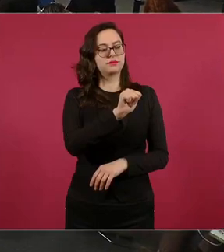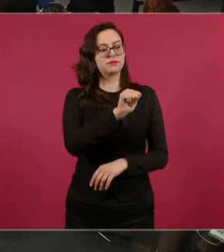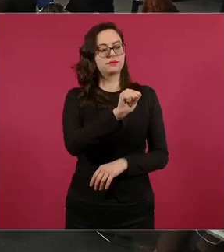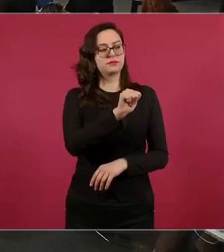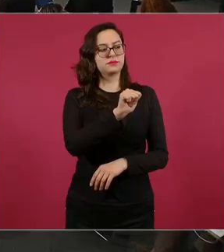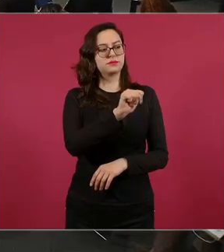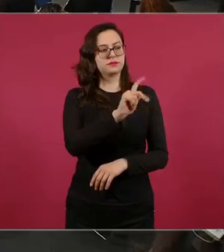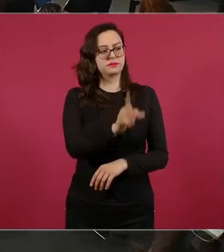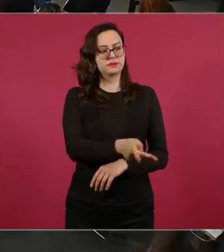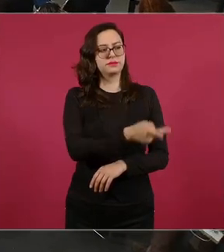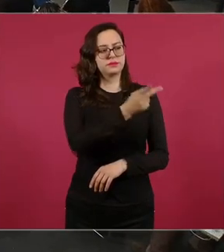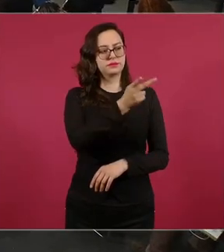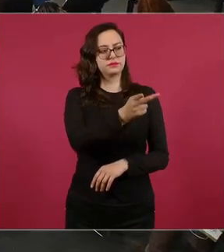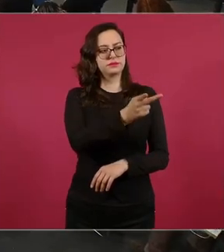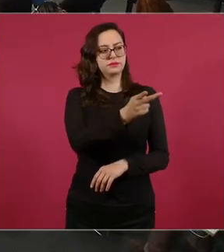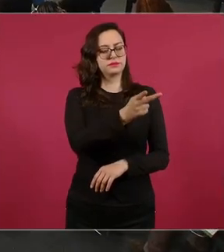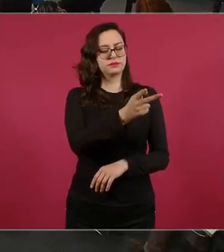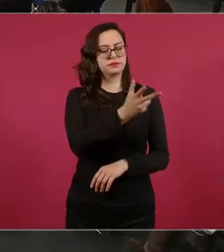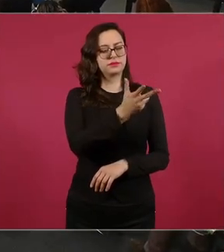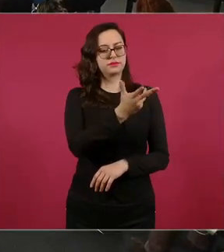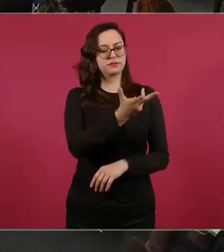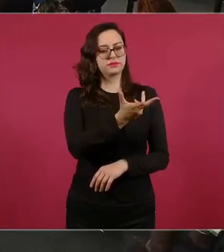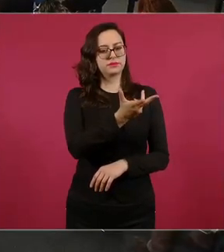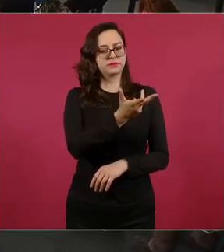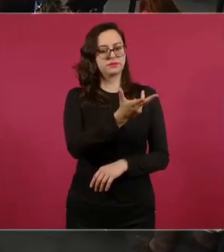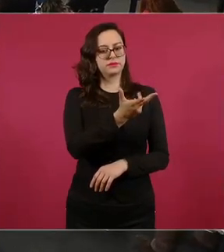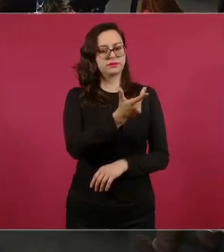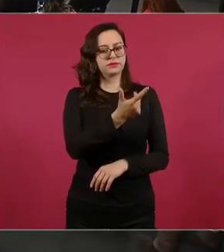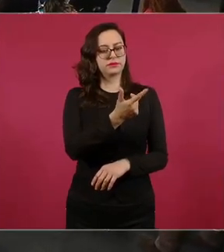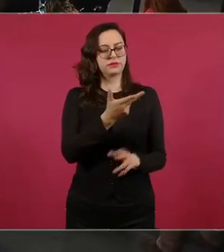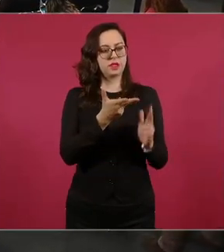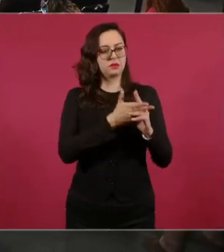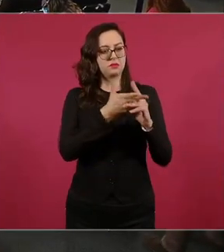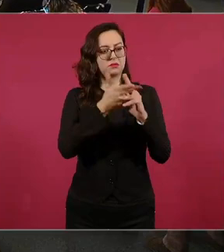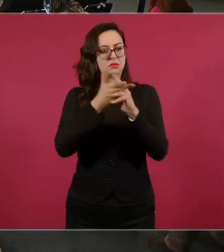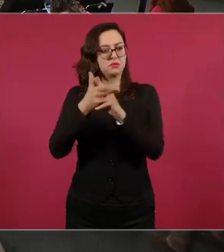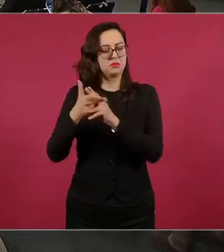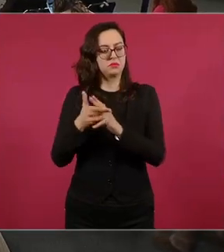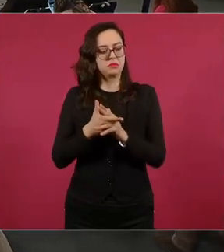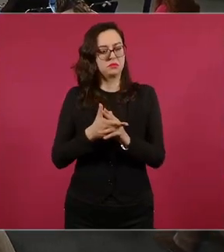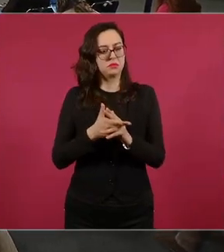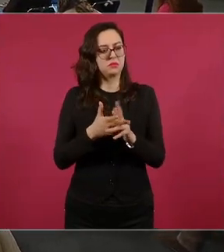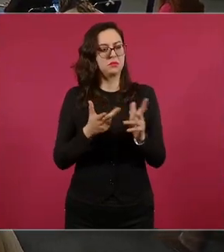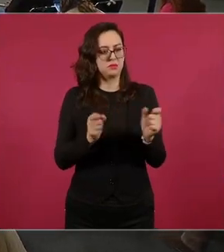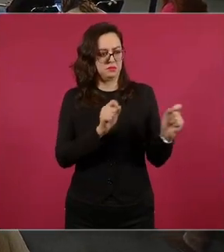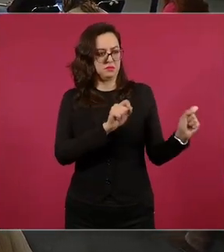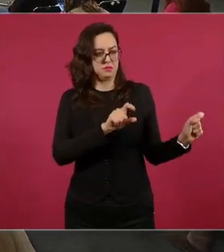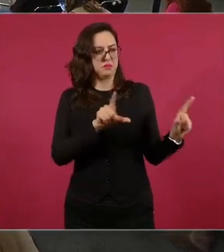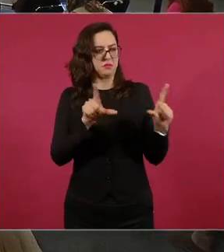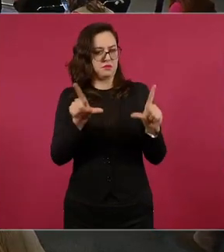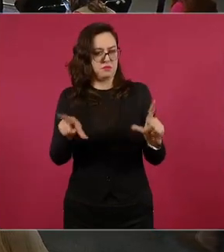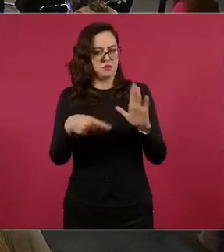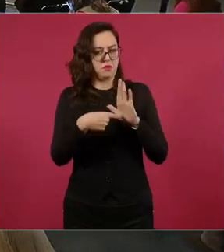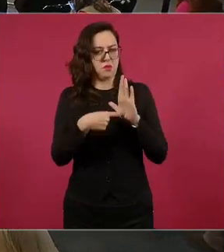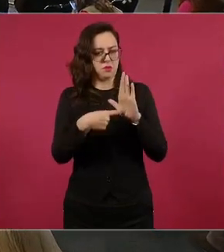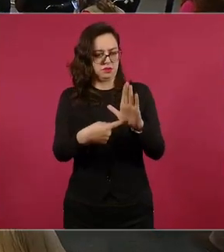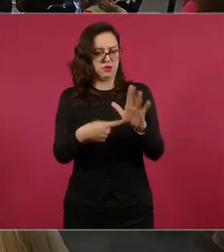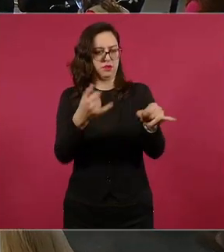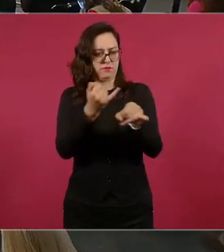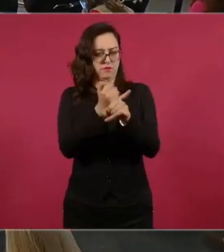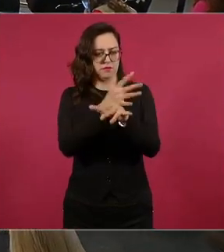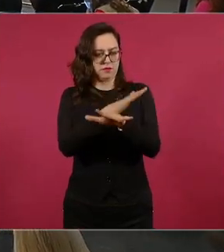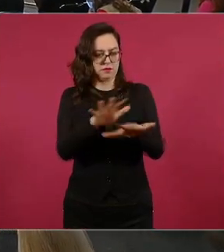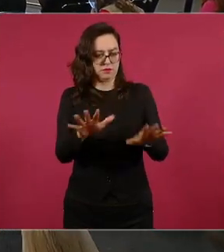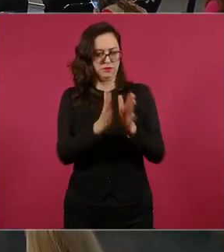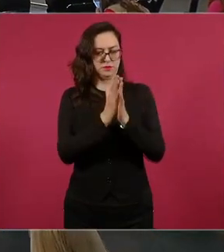los homicidios que tuvimos ayer pero pon la información